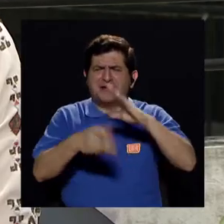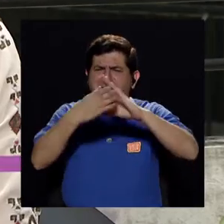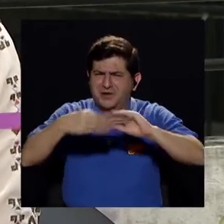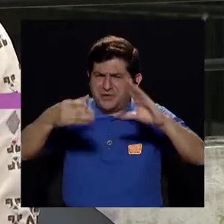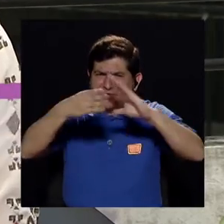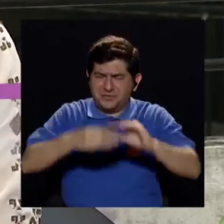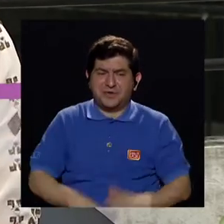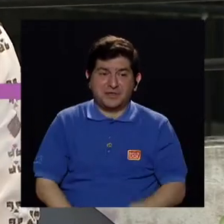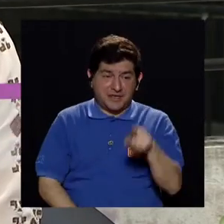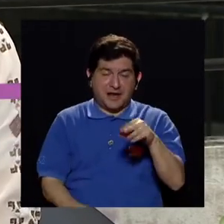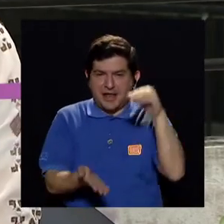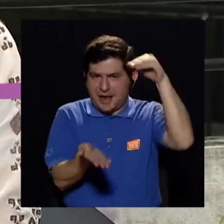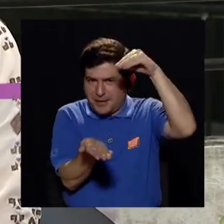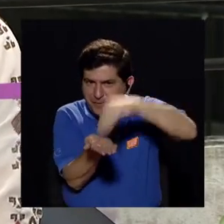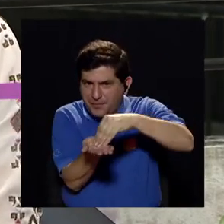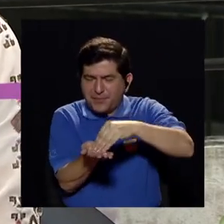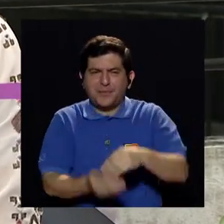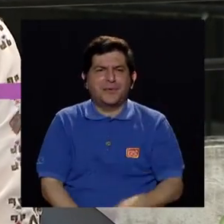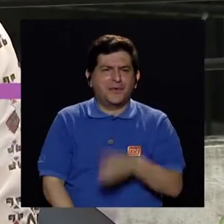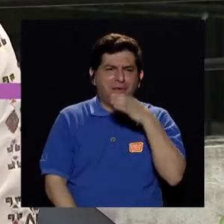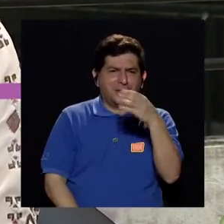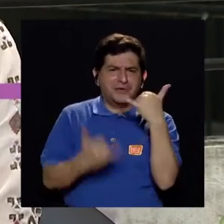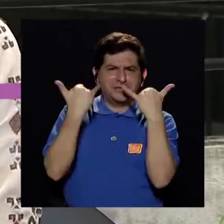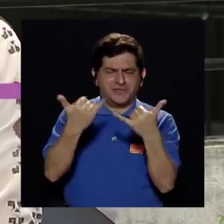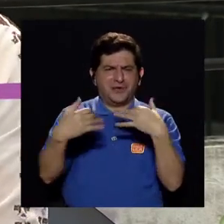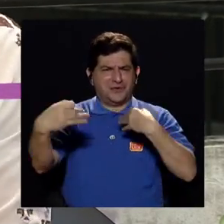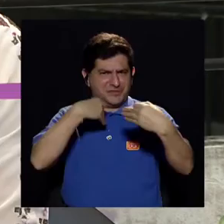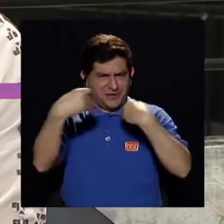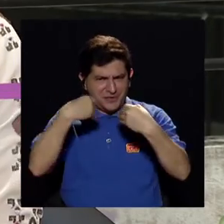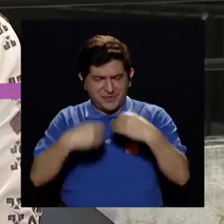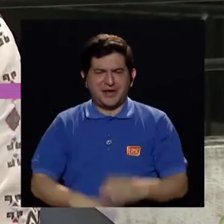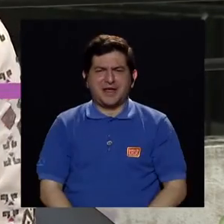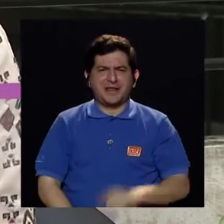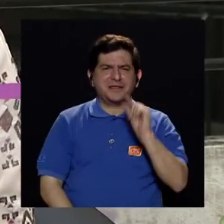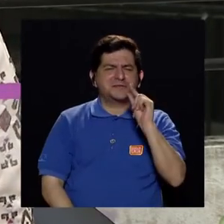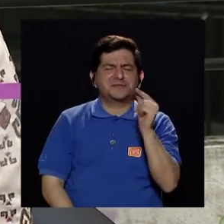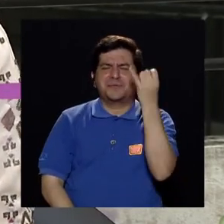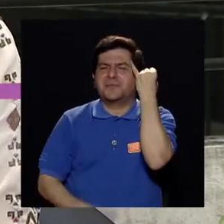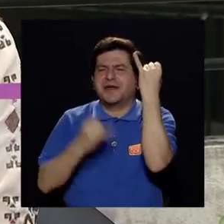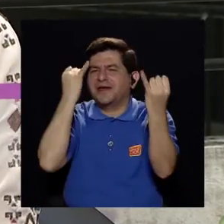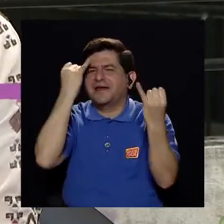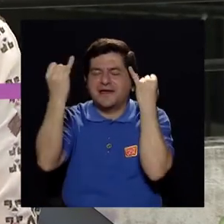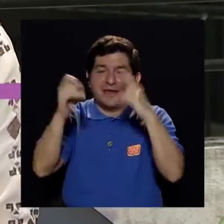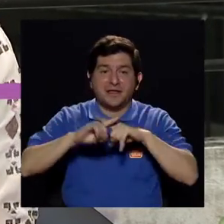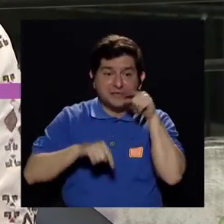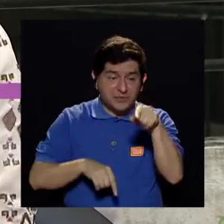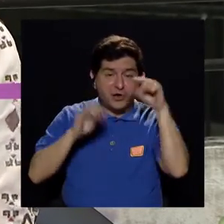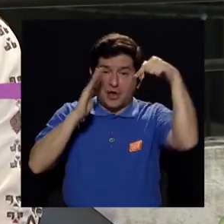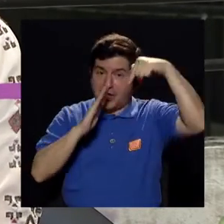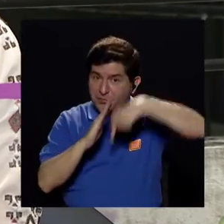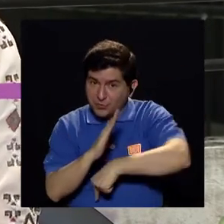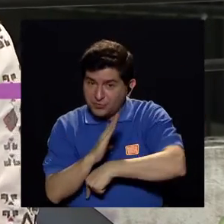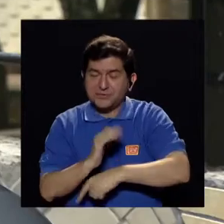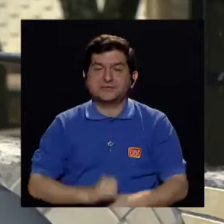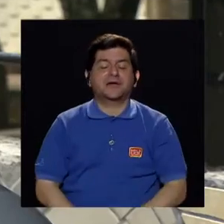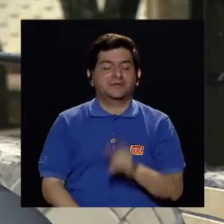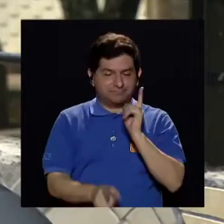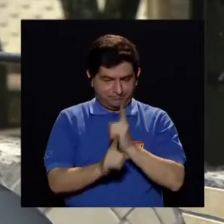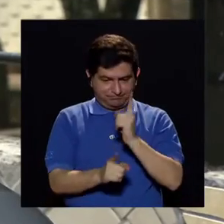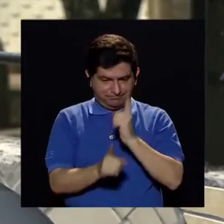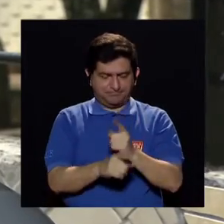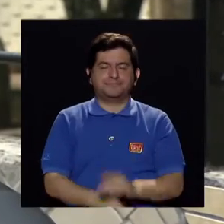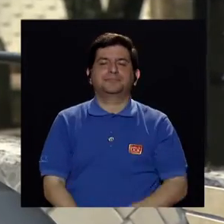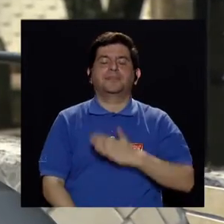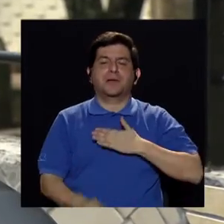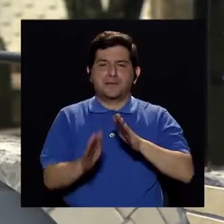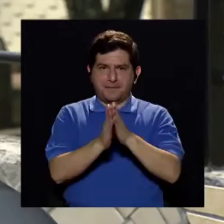porque me imagino que ahí plasma también esas recomendaciones que ahora nos estaba dando, pequeñas pinceladas, ¿verdad? Pero ahí se puede profundizar más.